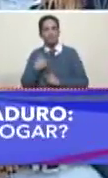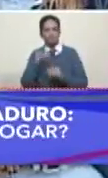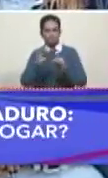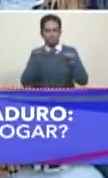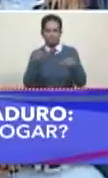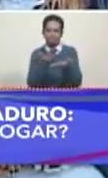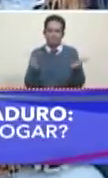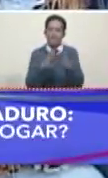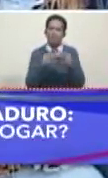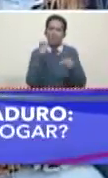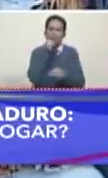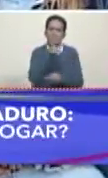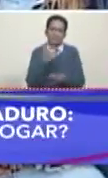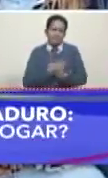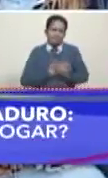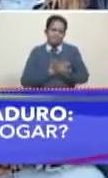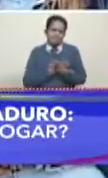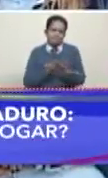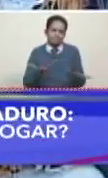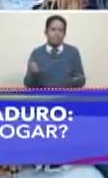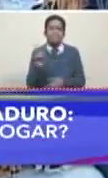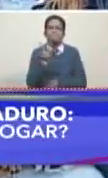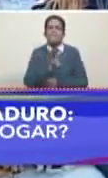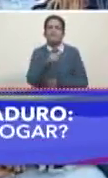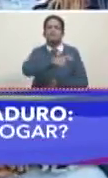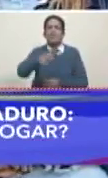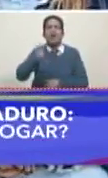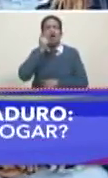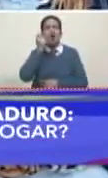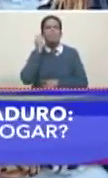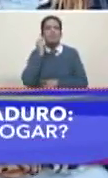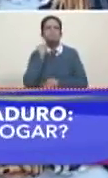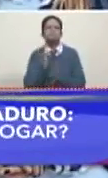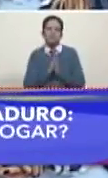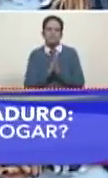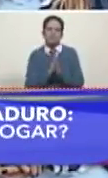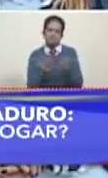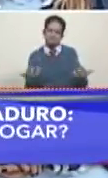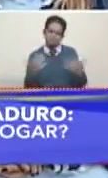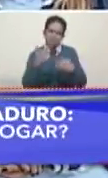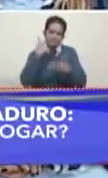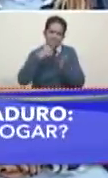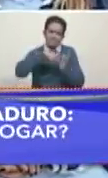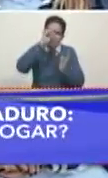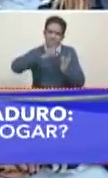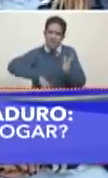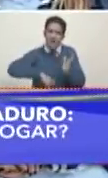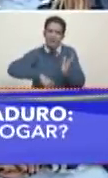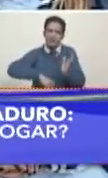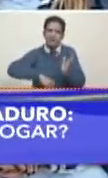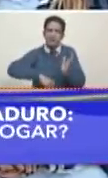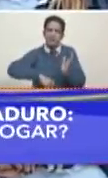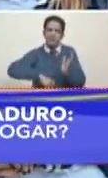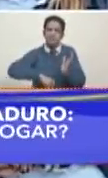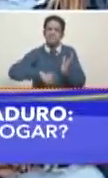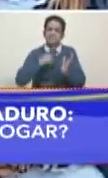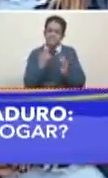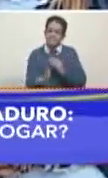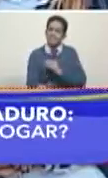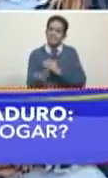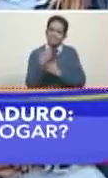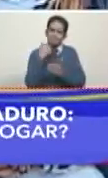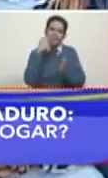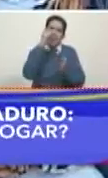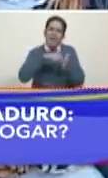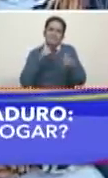a todas las venezolanas de bien, a firmar, a incorporarse a la firma por la